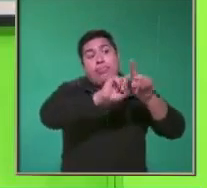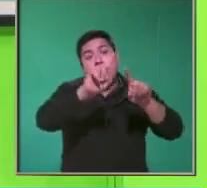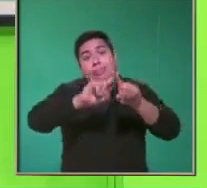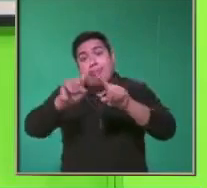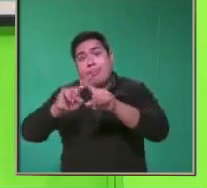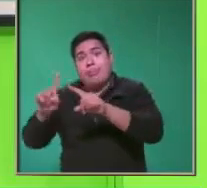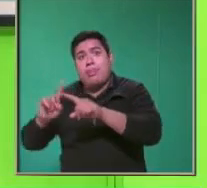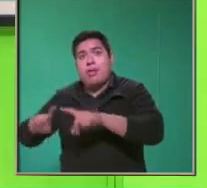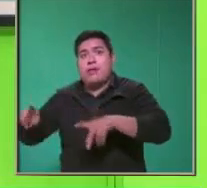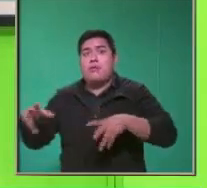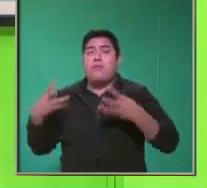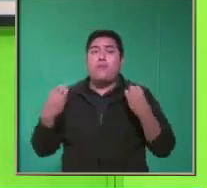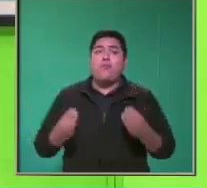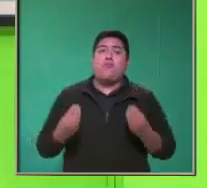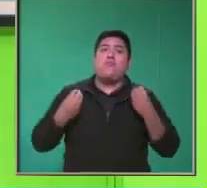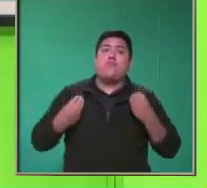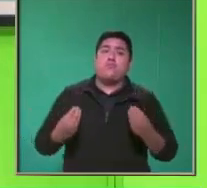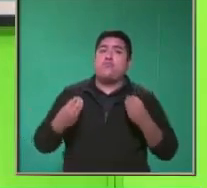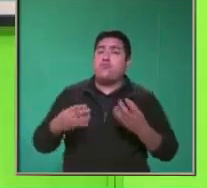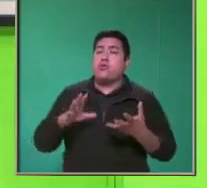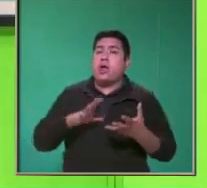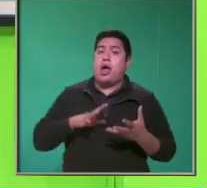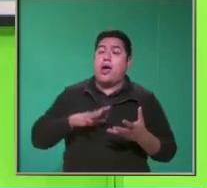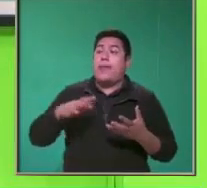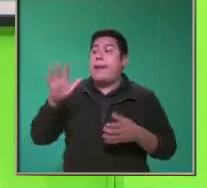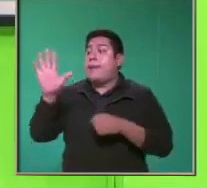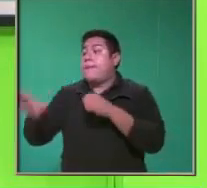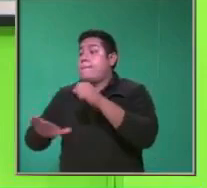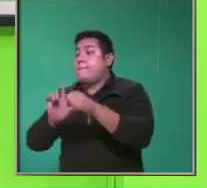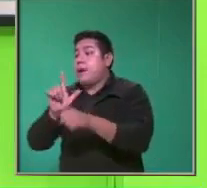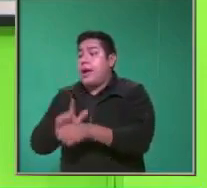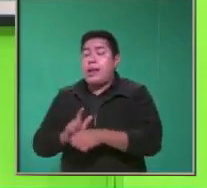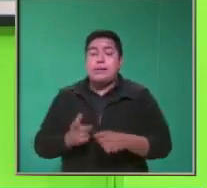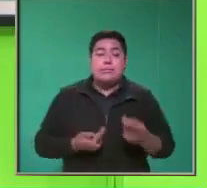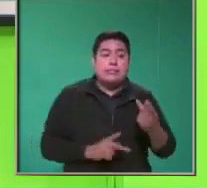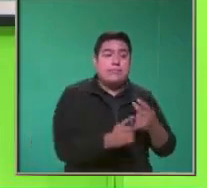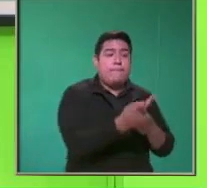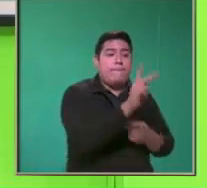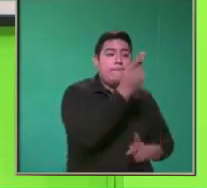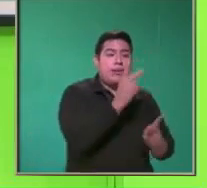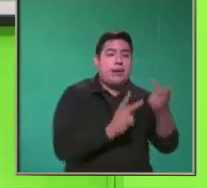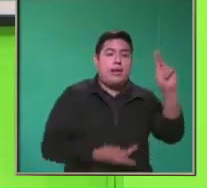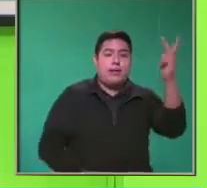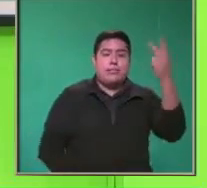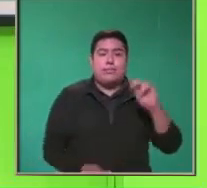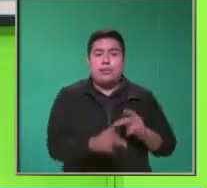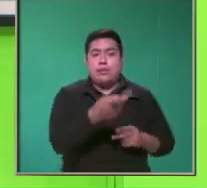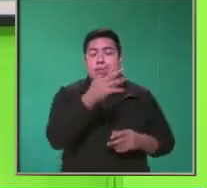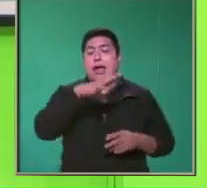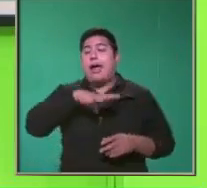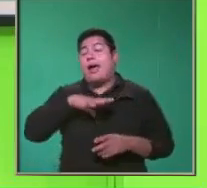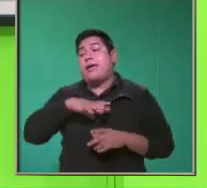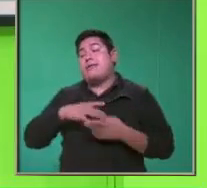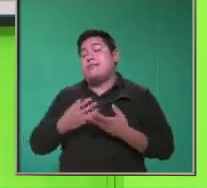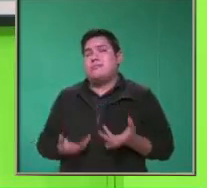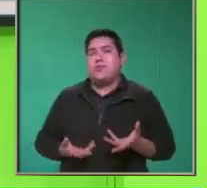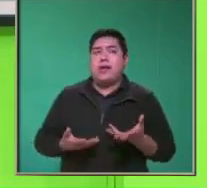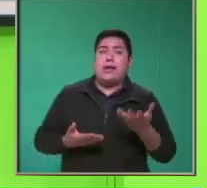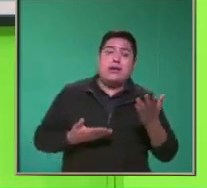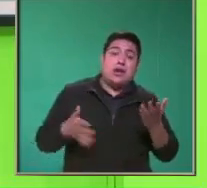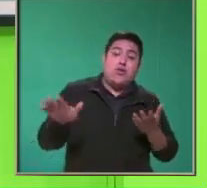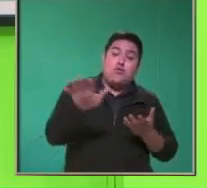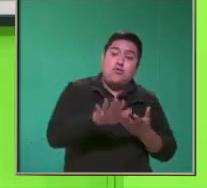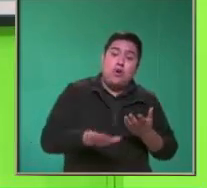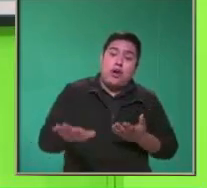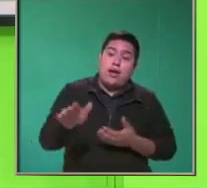una gran cantidad de fauna y de vegetación. Por lo tanto, el estudio de las regiones